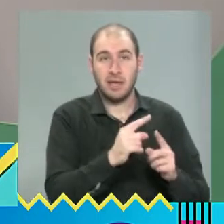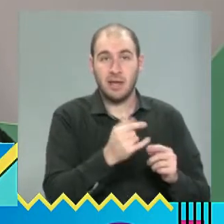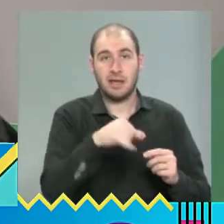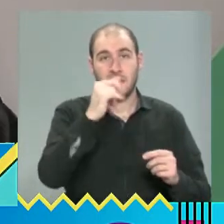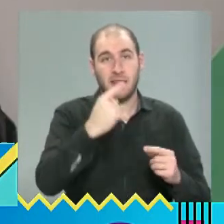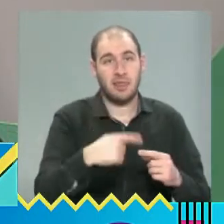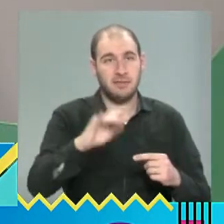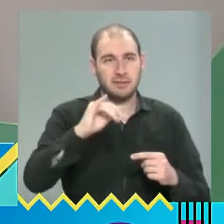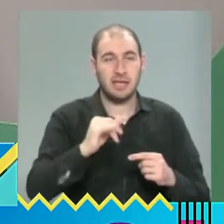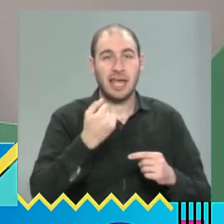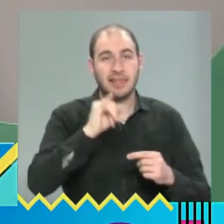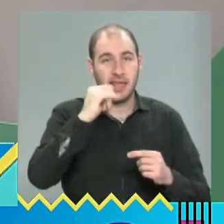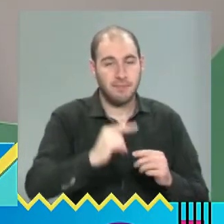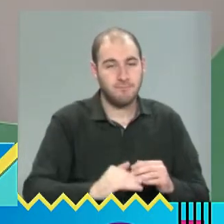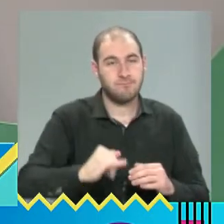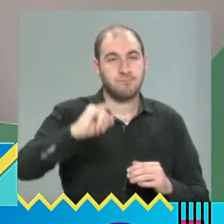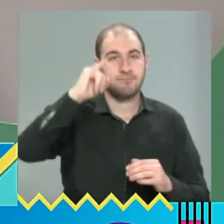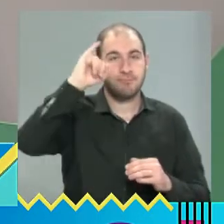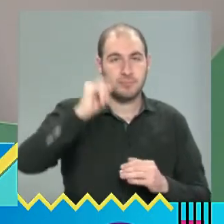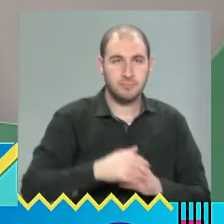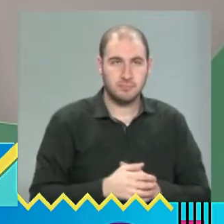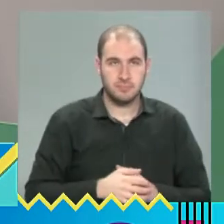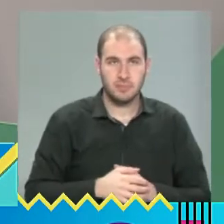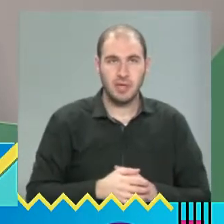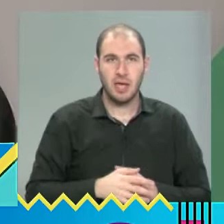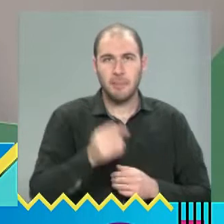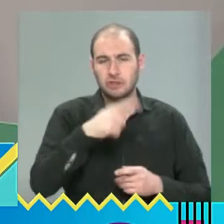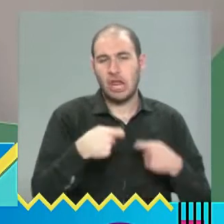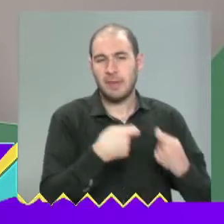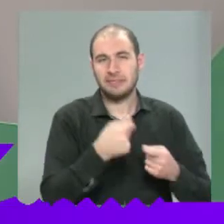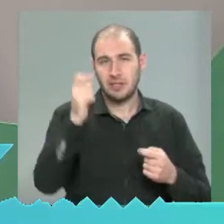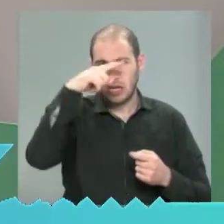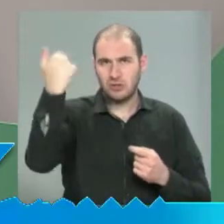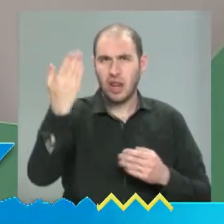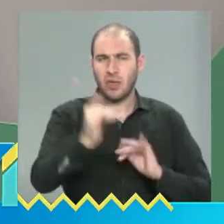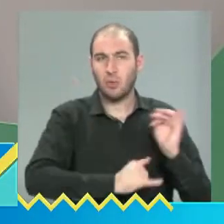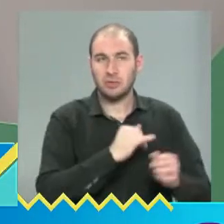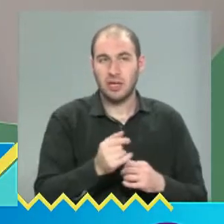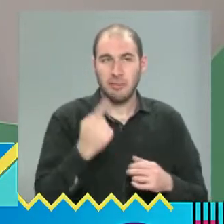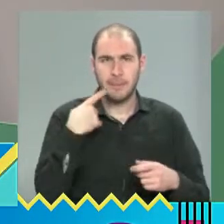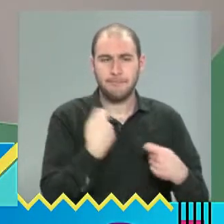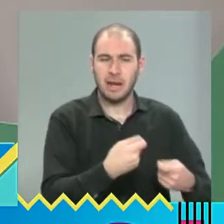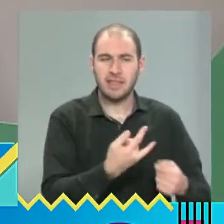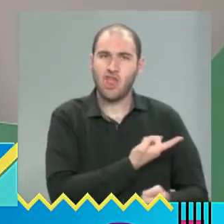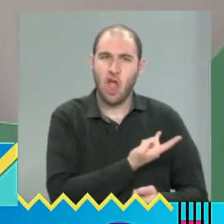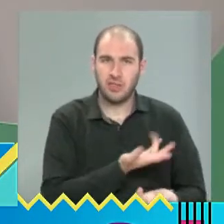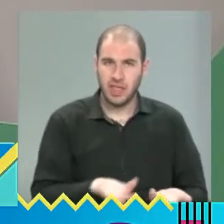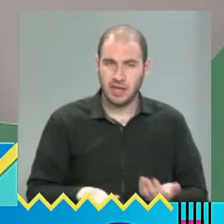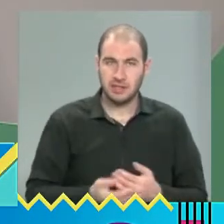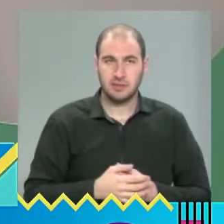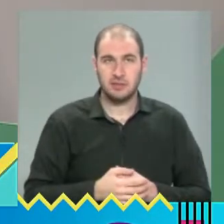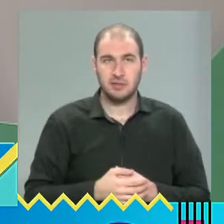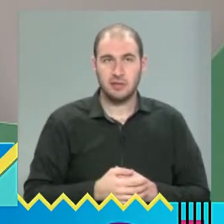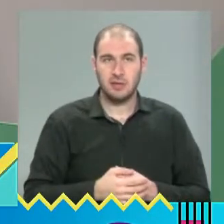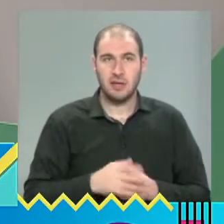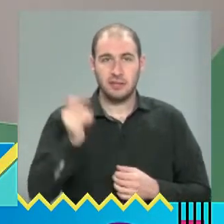tasa de interés. La tasa de interés está subiendo. Entonces, ¿qué hacen los inversores internacionales? Dicen, ¿dónde pongo el dinero? Dice, y en